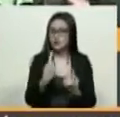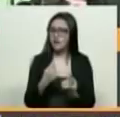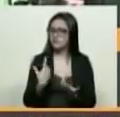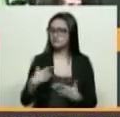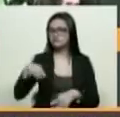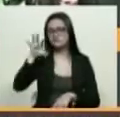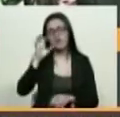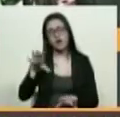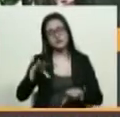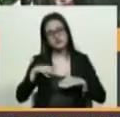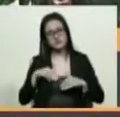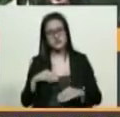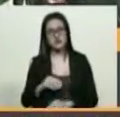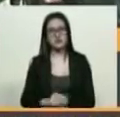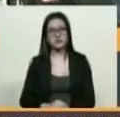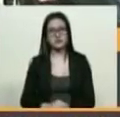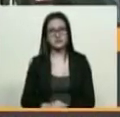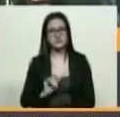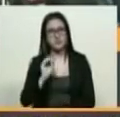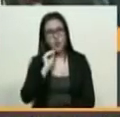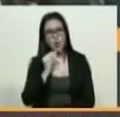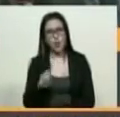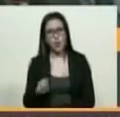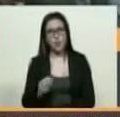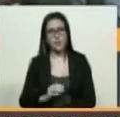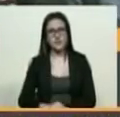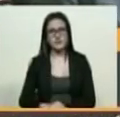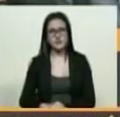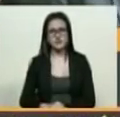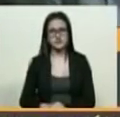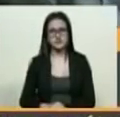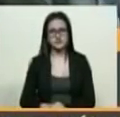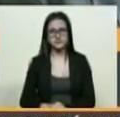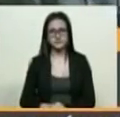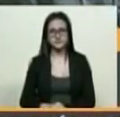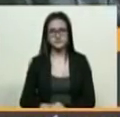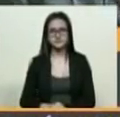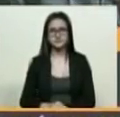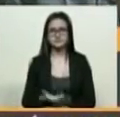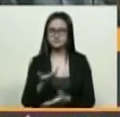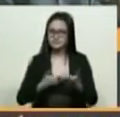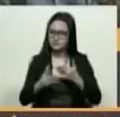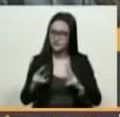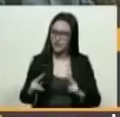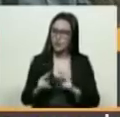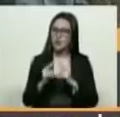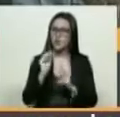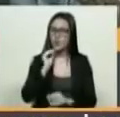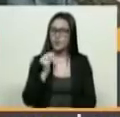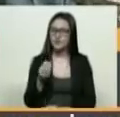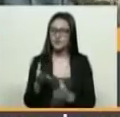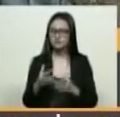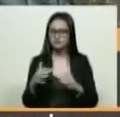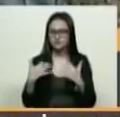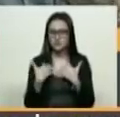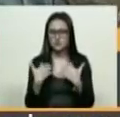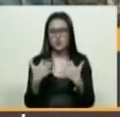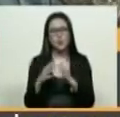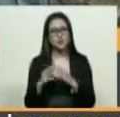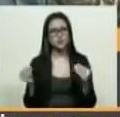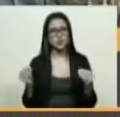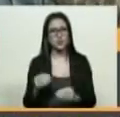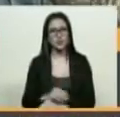en nuestra juventud. Dejemos el prejuicio a un lado. Vamos al encuentro de la juventud, de las juventudes, con